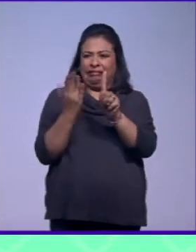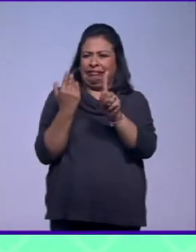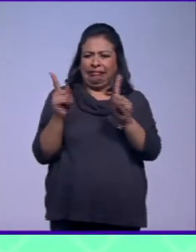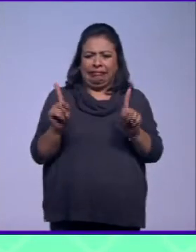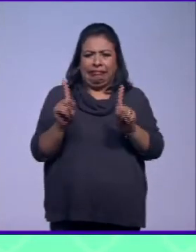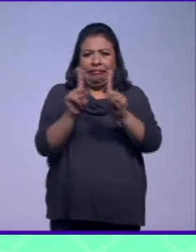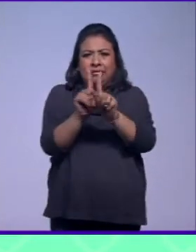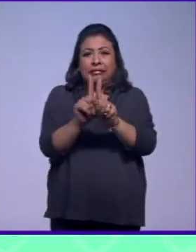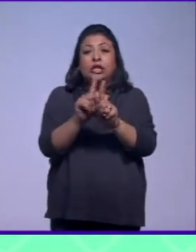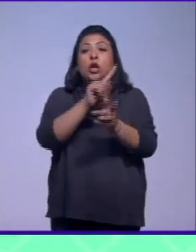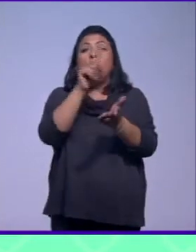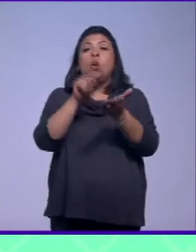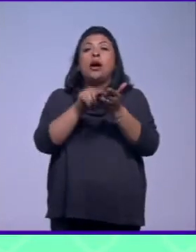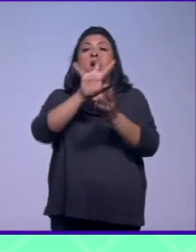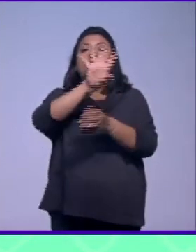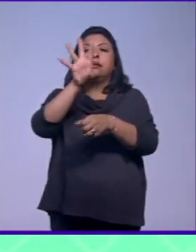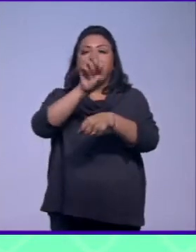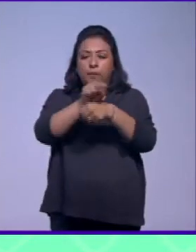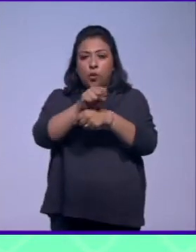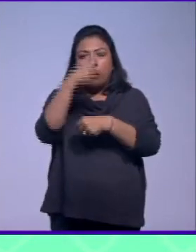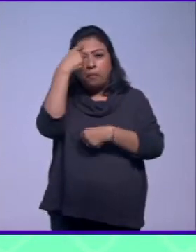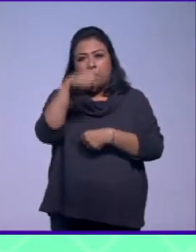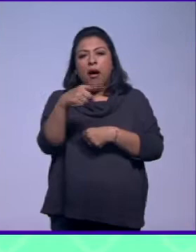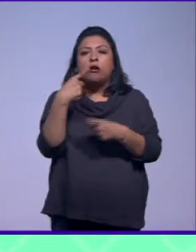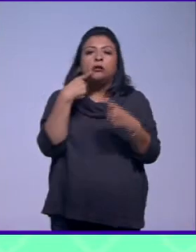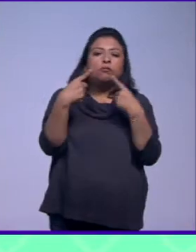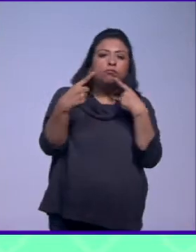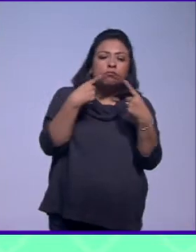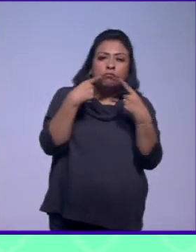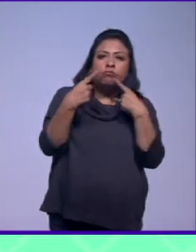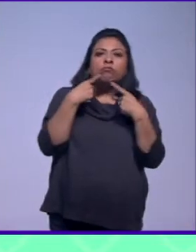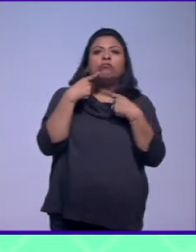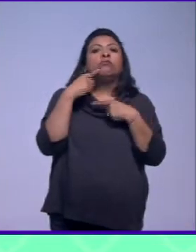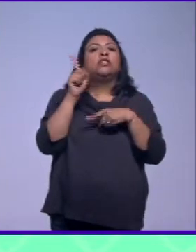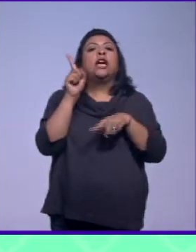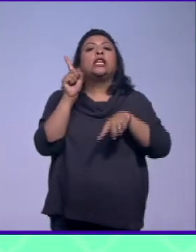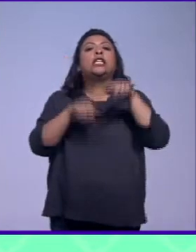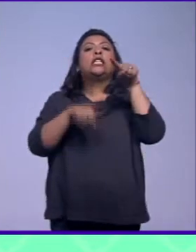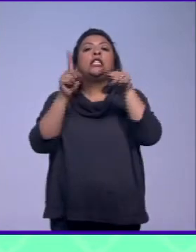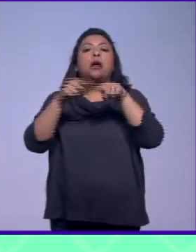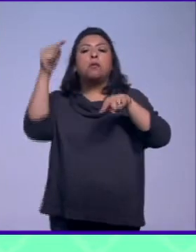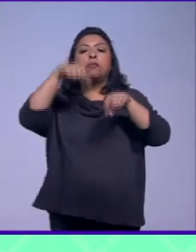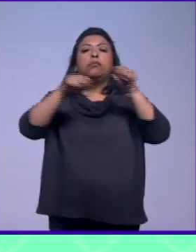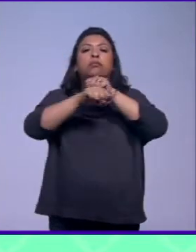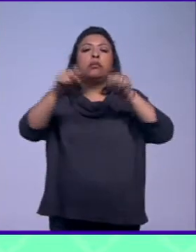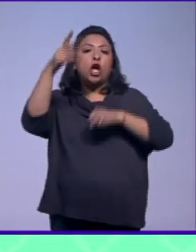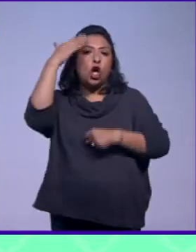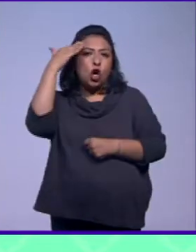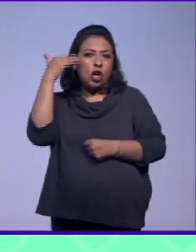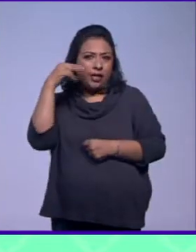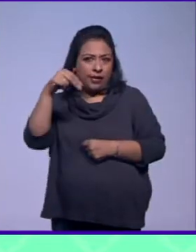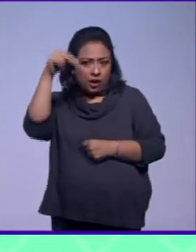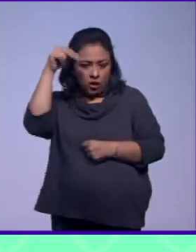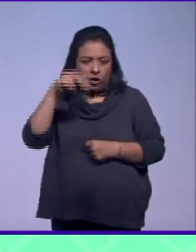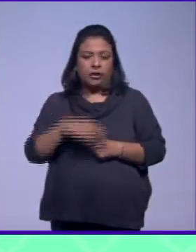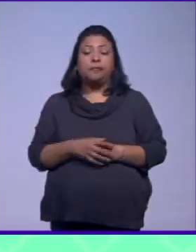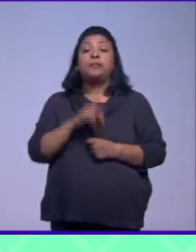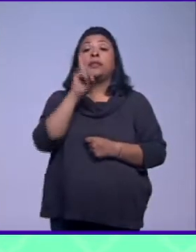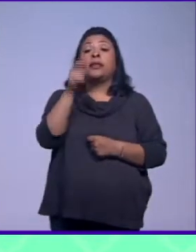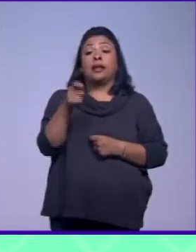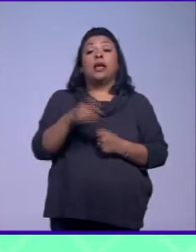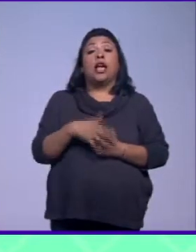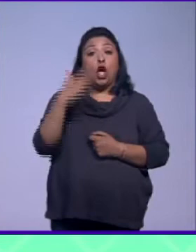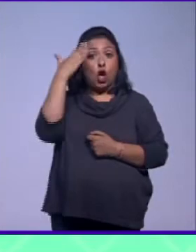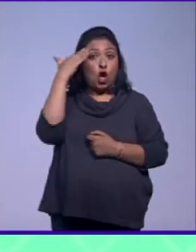en singapur para negociar precisamente la desnuclearización de corea del norte es decir que japón